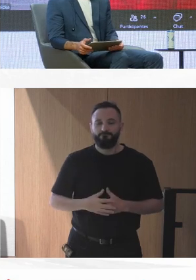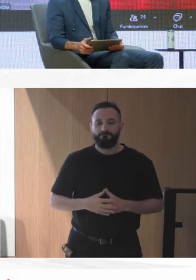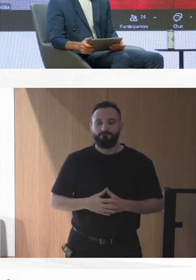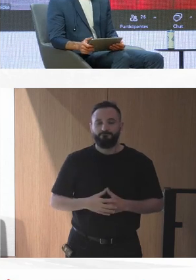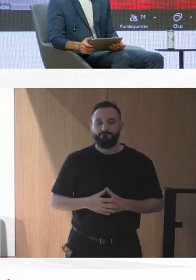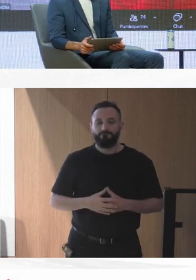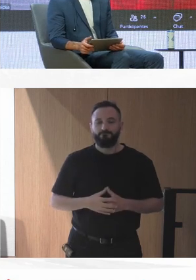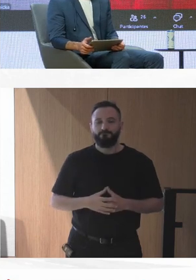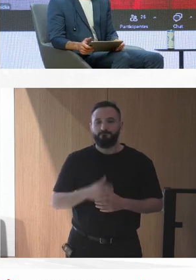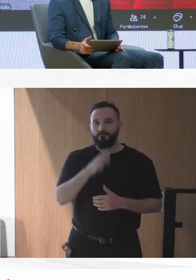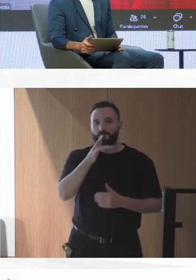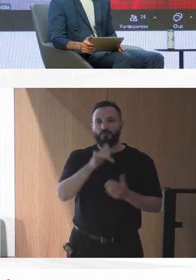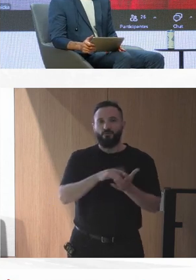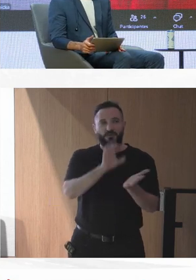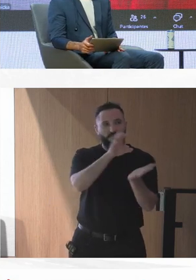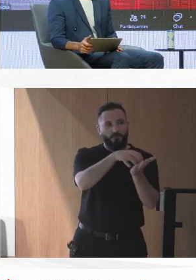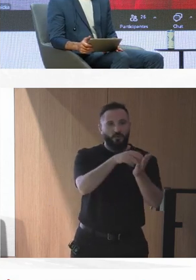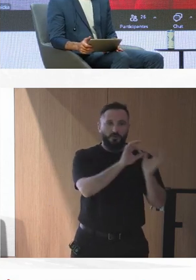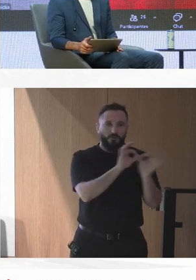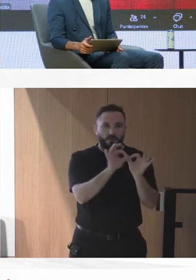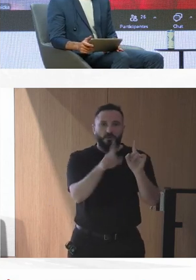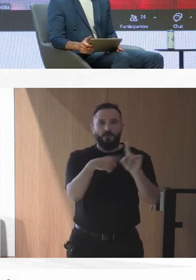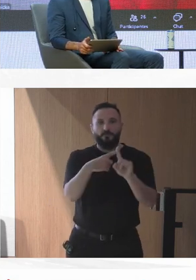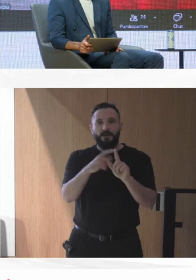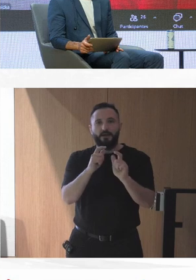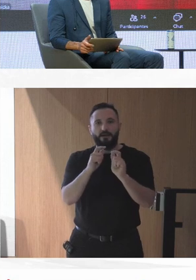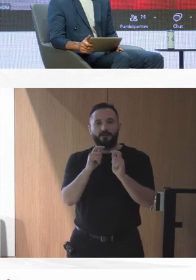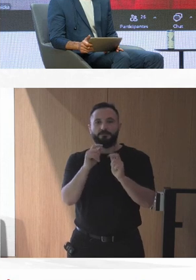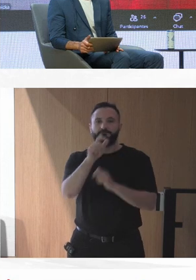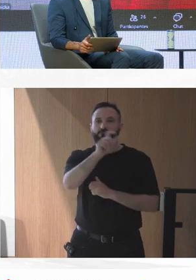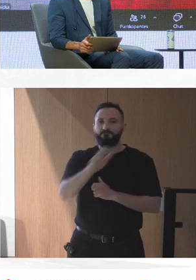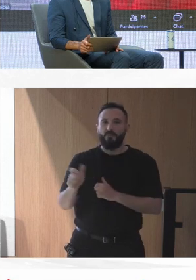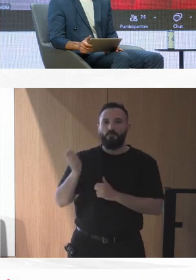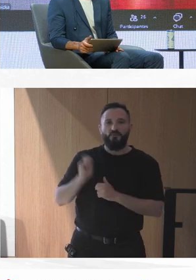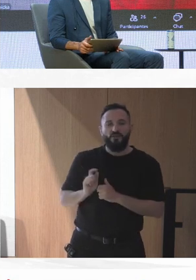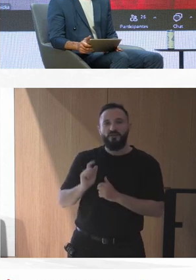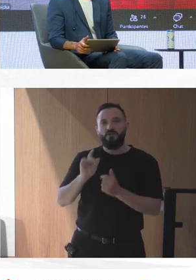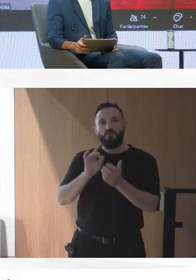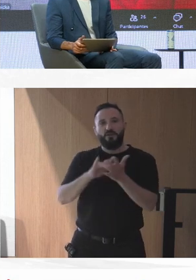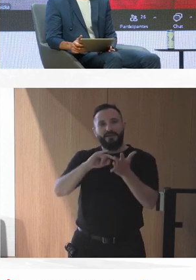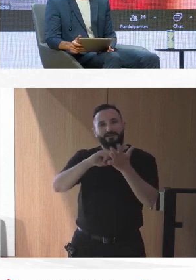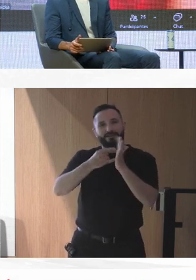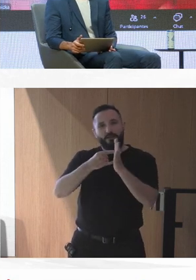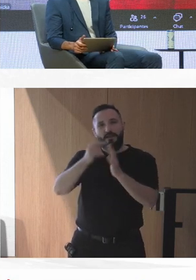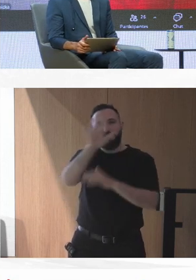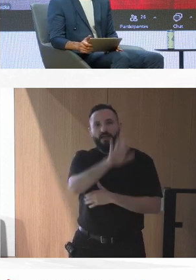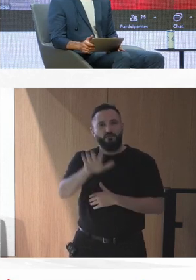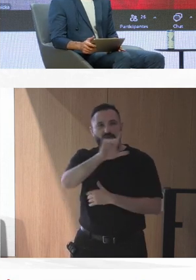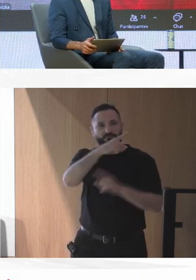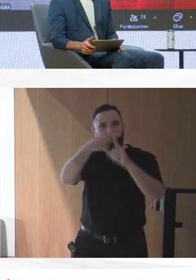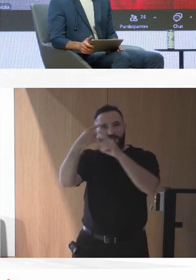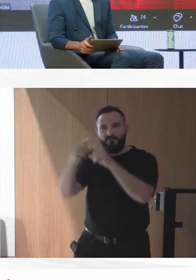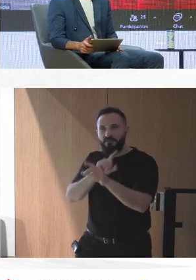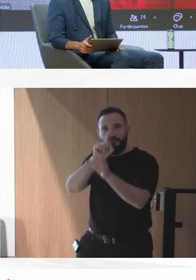y nuestros socios internacionales también están trabajando en referentes dentro de los distintos sistemas nacionales